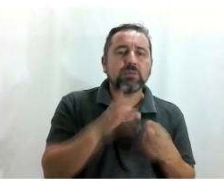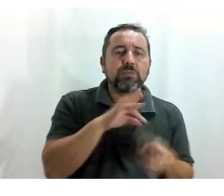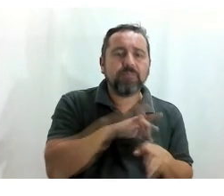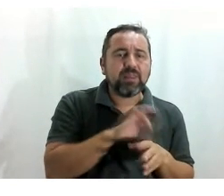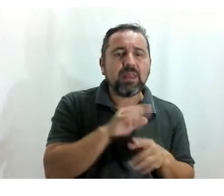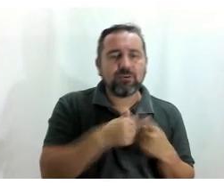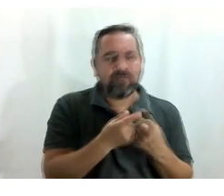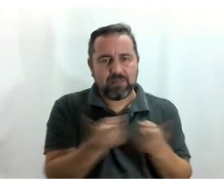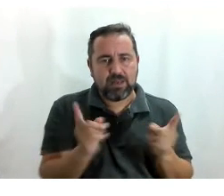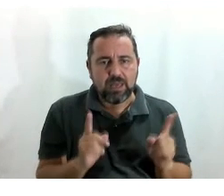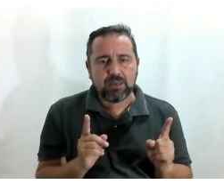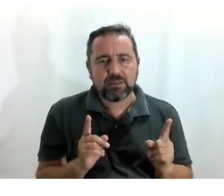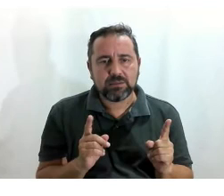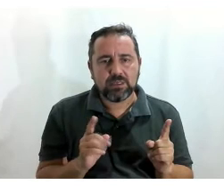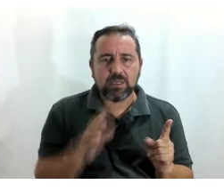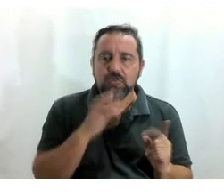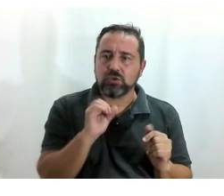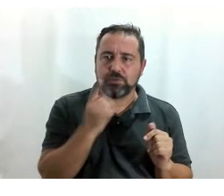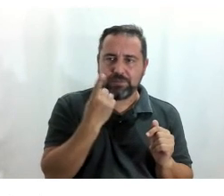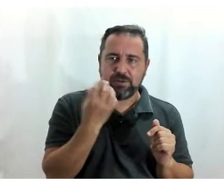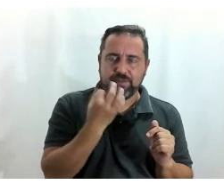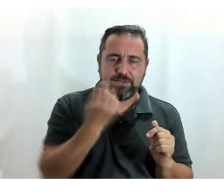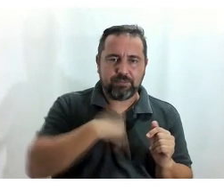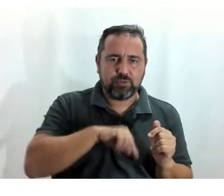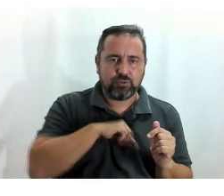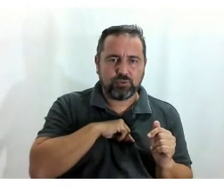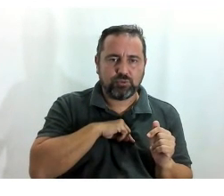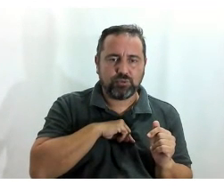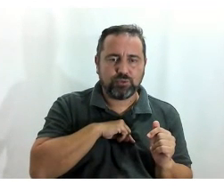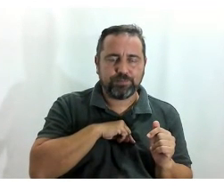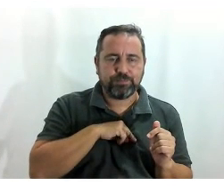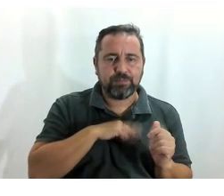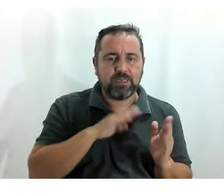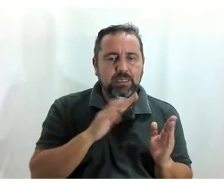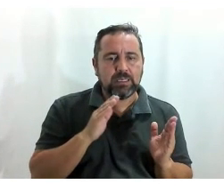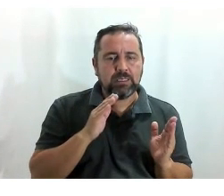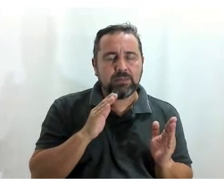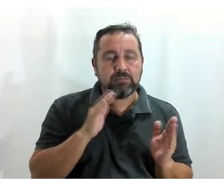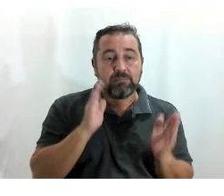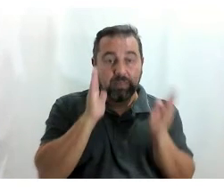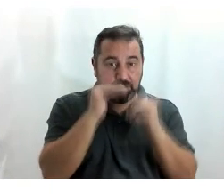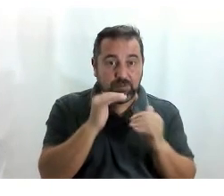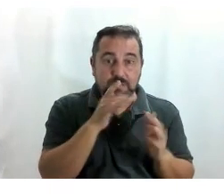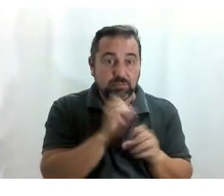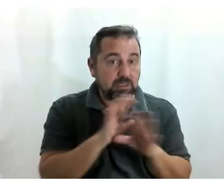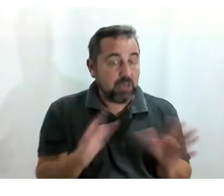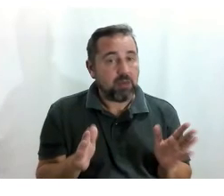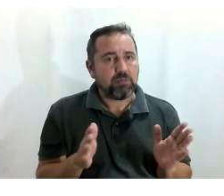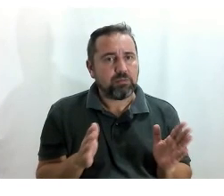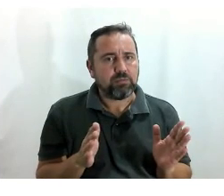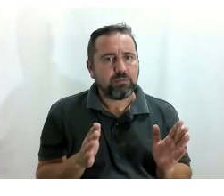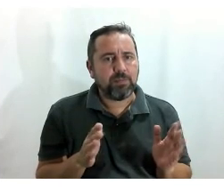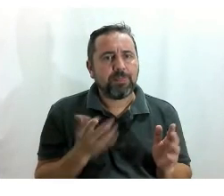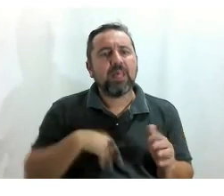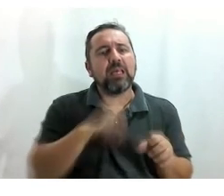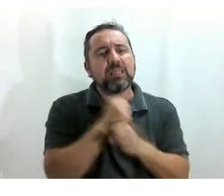es a quienes primero nos tenemos que dirigir. porque realmente, bueno, pues también todo el trabajo